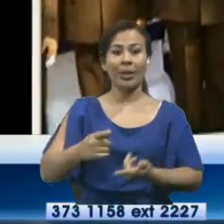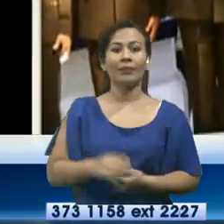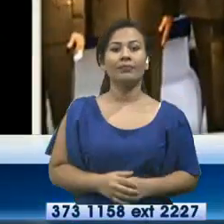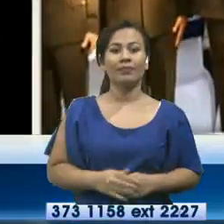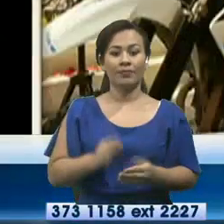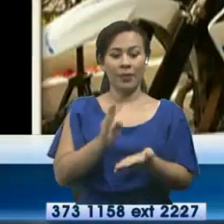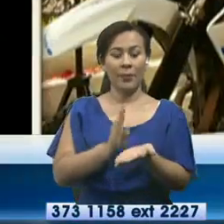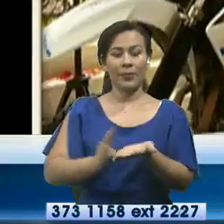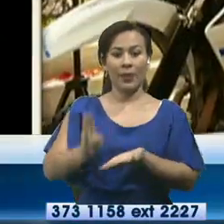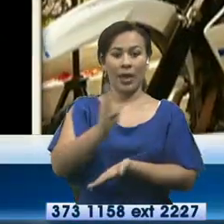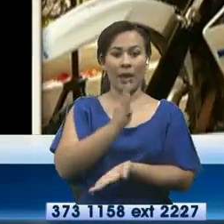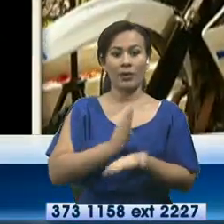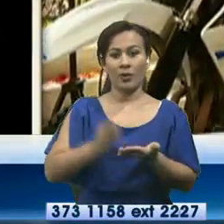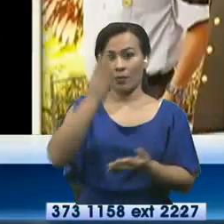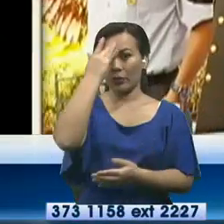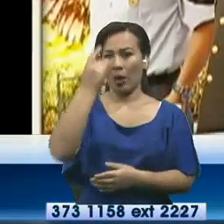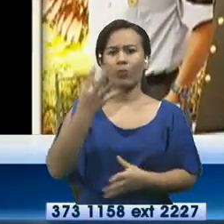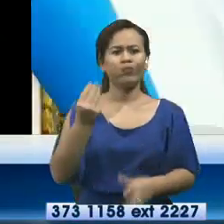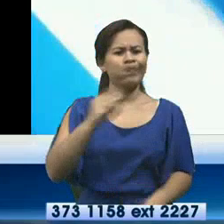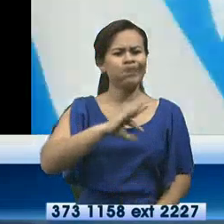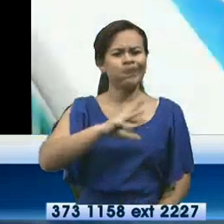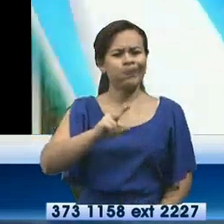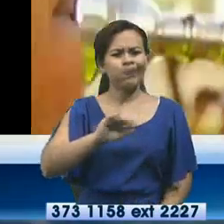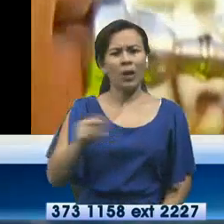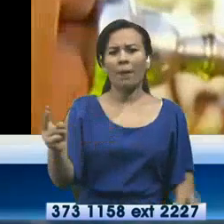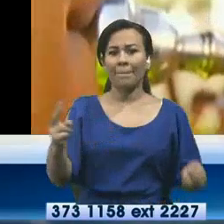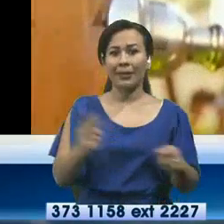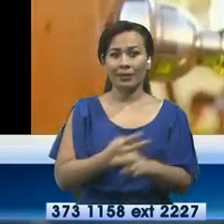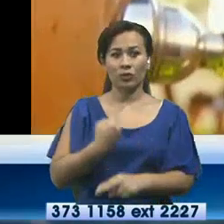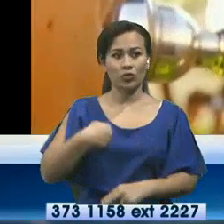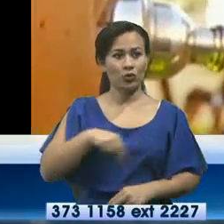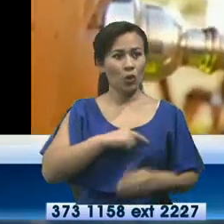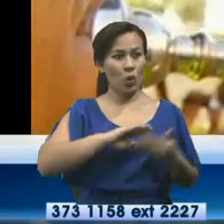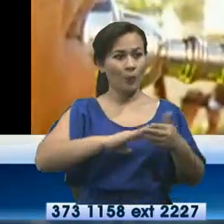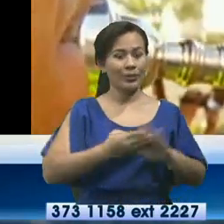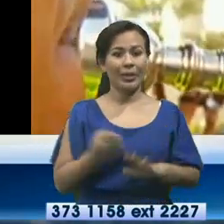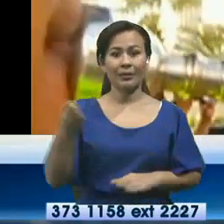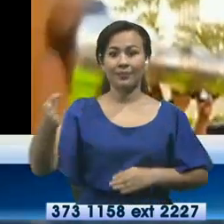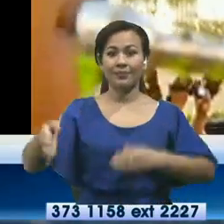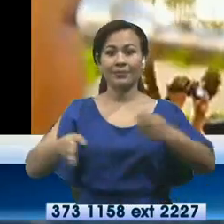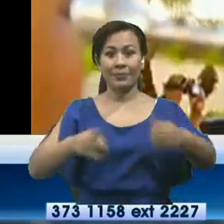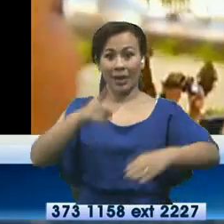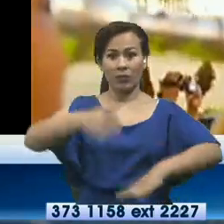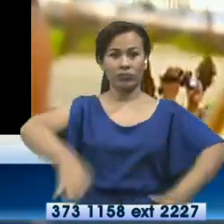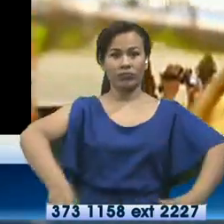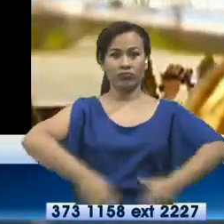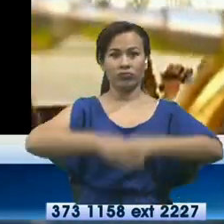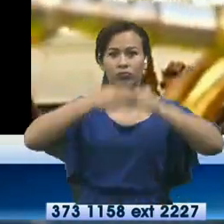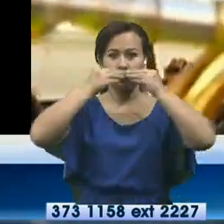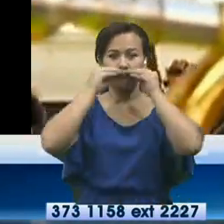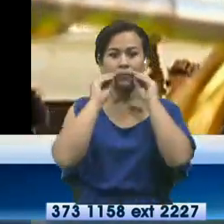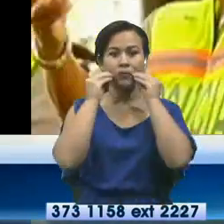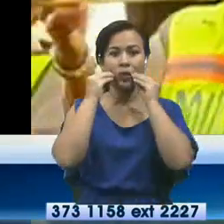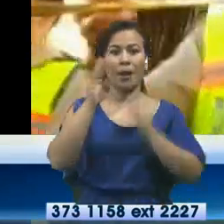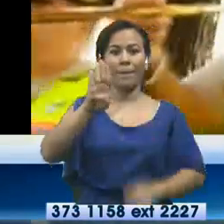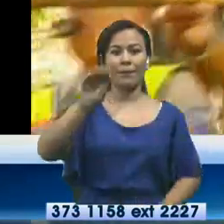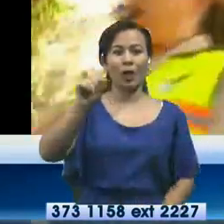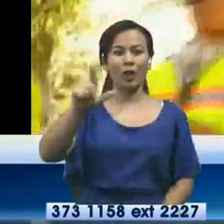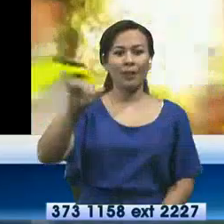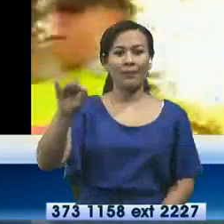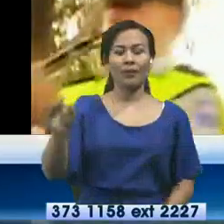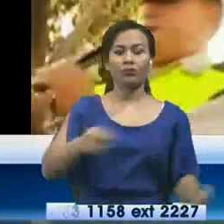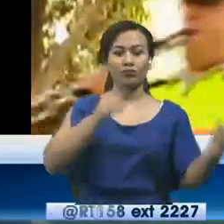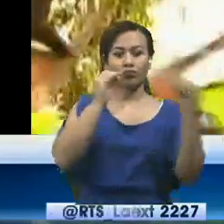de los barrios, porque tenemos la delincuencia demasiado avezada. Bolívar y San Martín tuvieron así su serenata